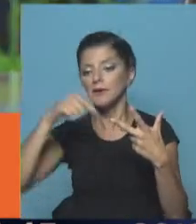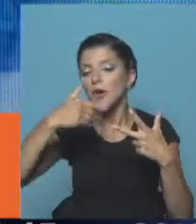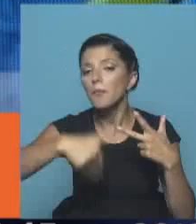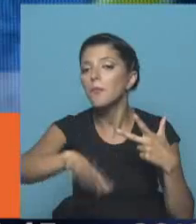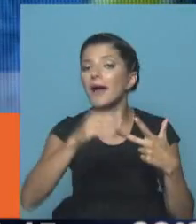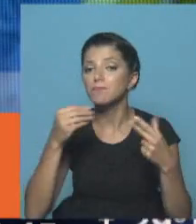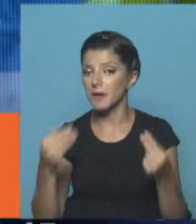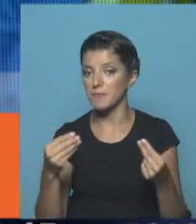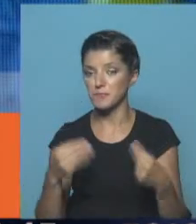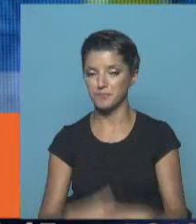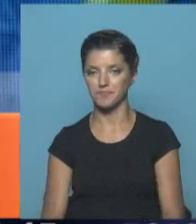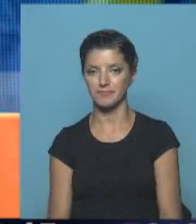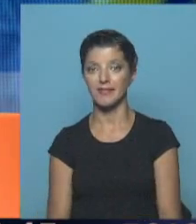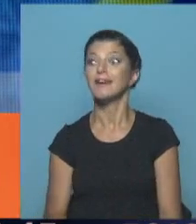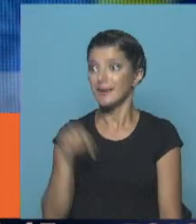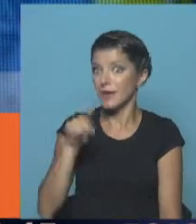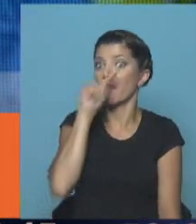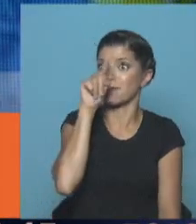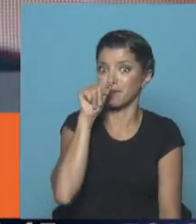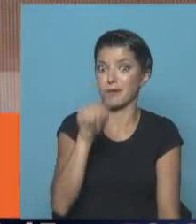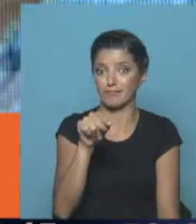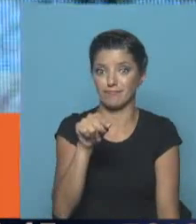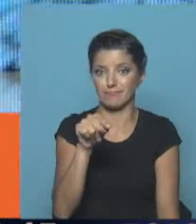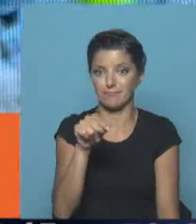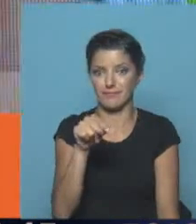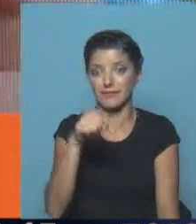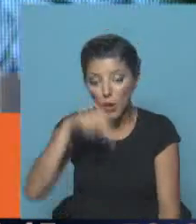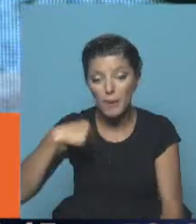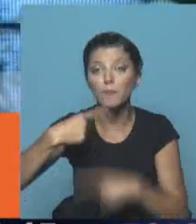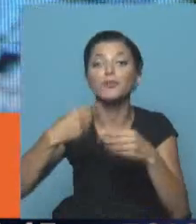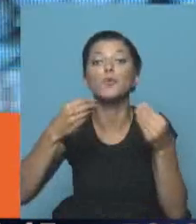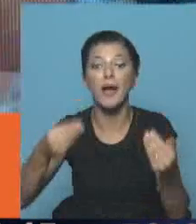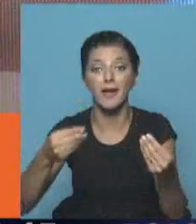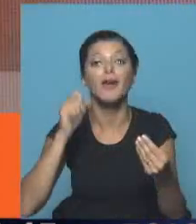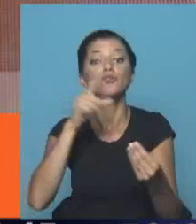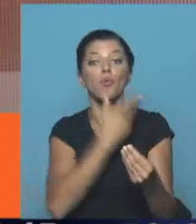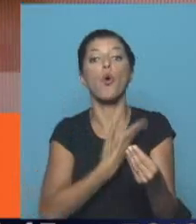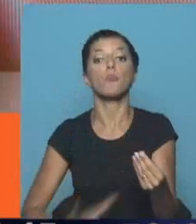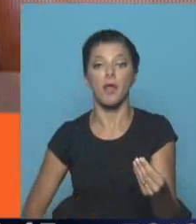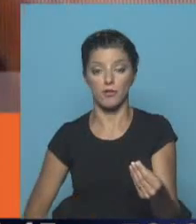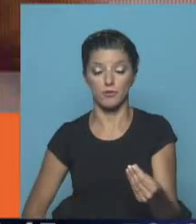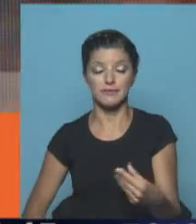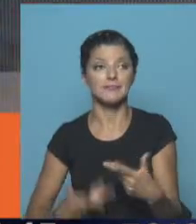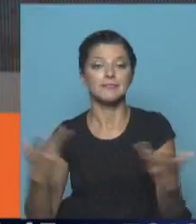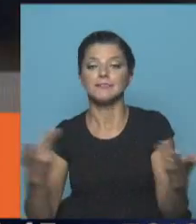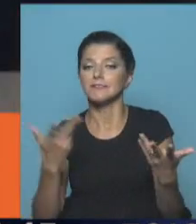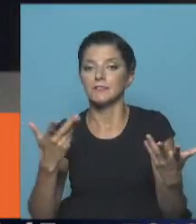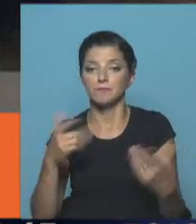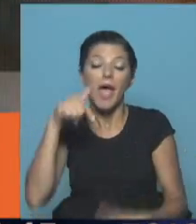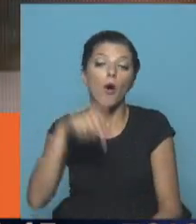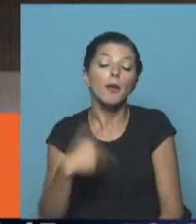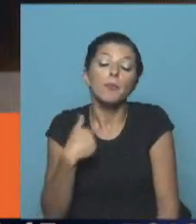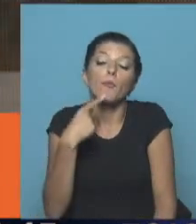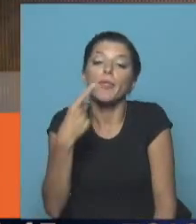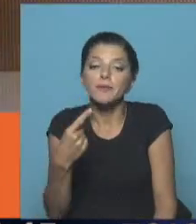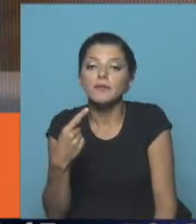Raúl? Este es el gran interrogante, exactamente, Jorge. ¿Qué queda después del gobierno de Correa? Y evidentemente lo que queda, en principio, uno podría decir